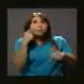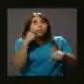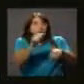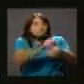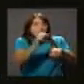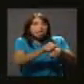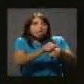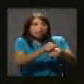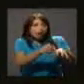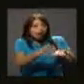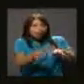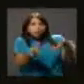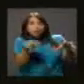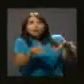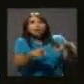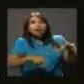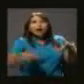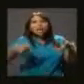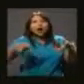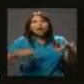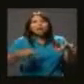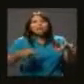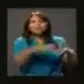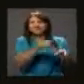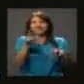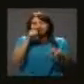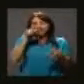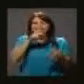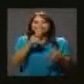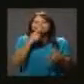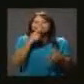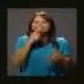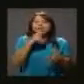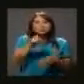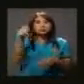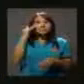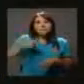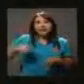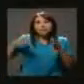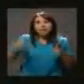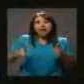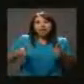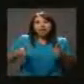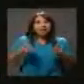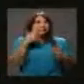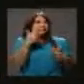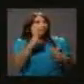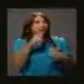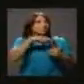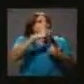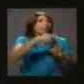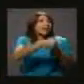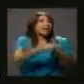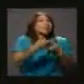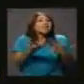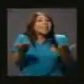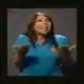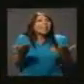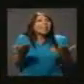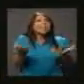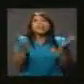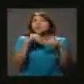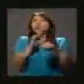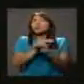Y los chistes en el Colegio de Abogados no se hacen, ¿verdad? ¿En se parece un abogado a un banano? Y no hay ninguno que sea recto. Dicen.